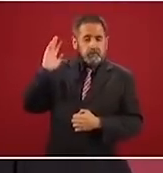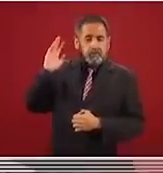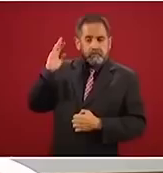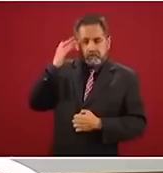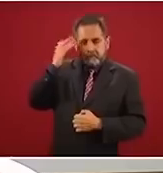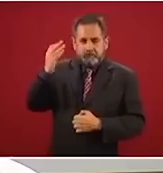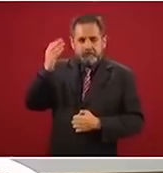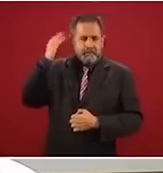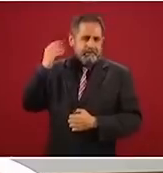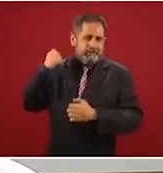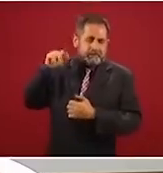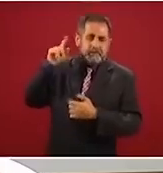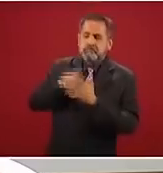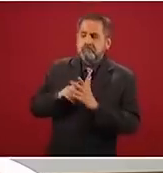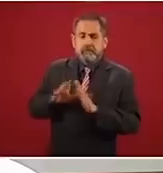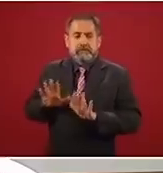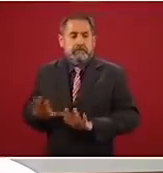tiempos de inmovilismo,